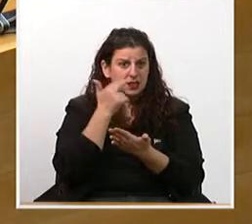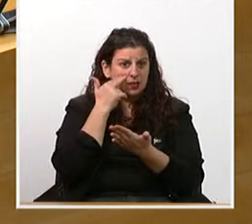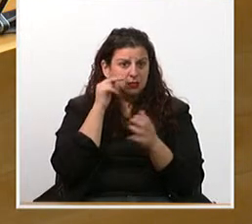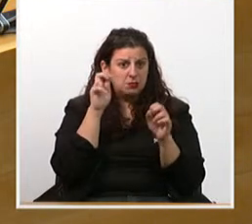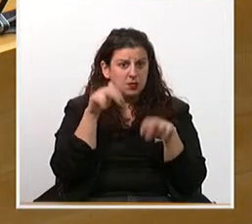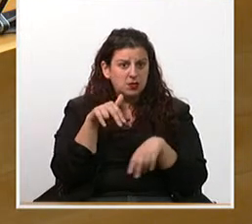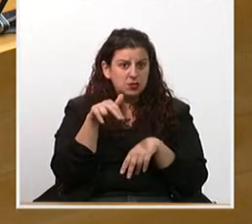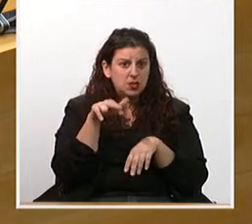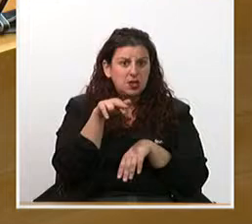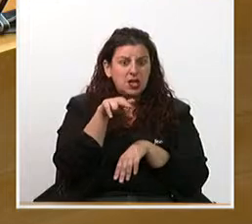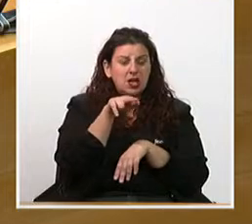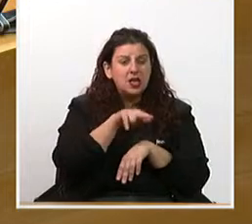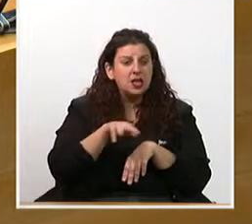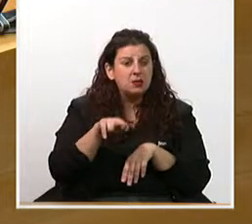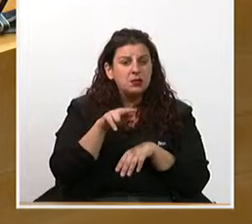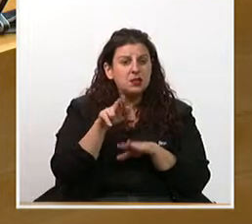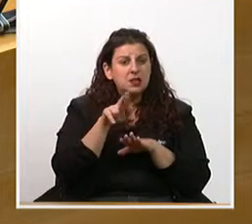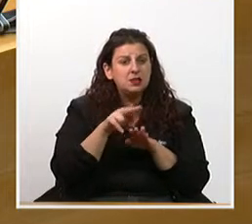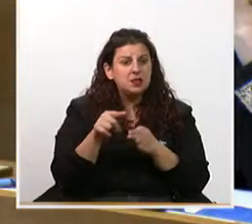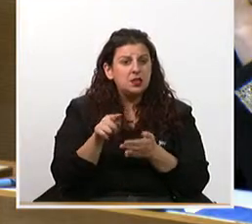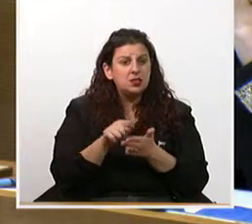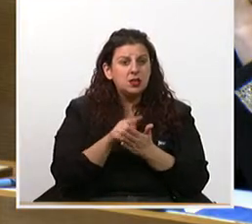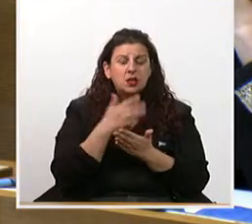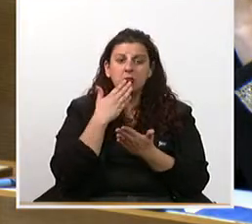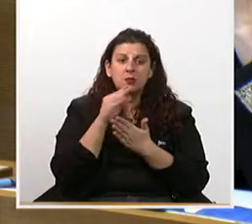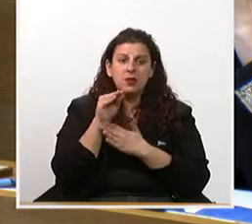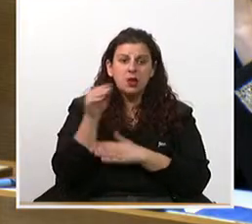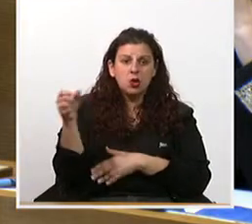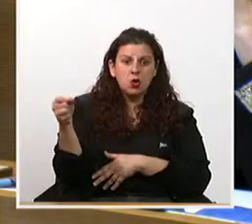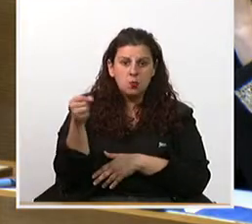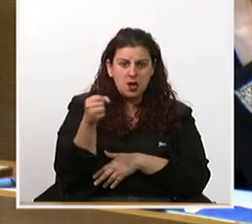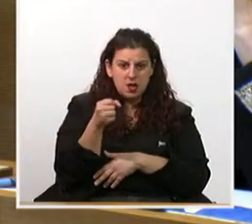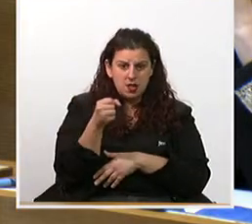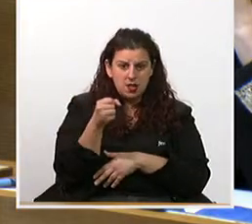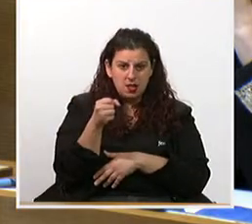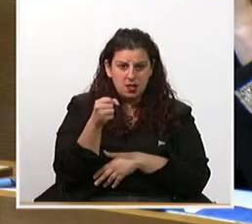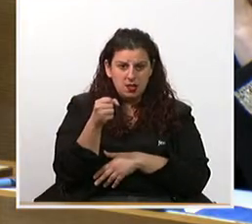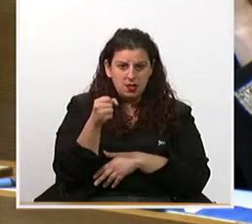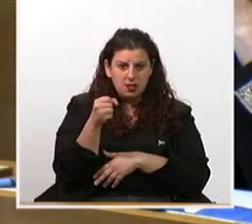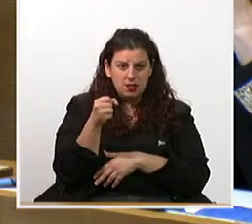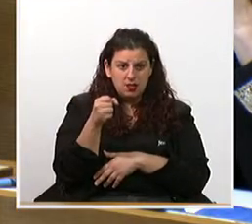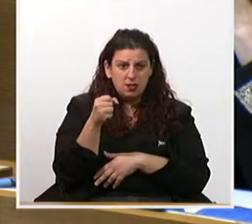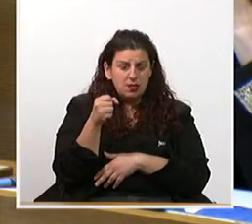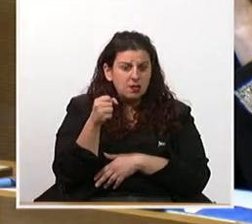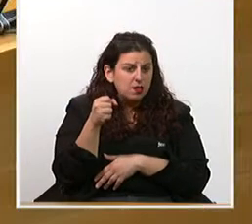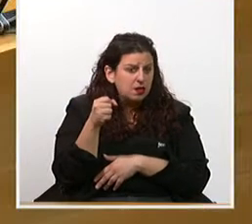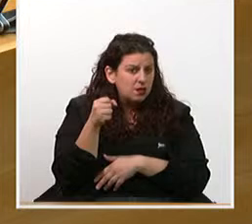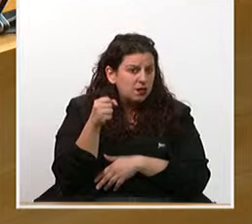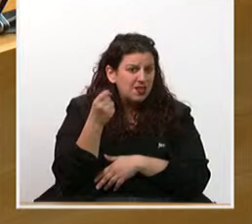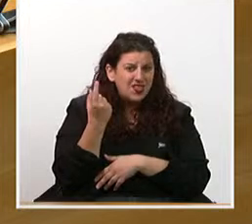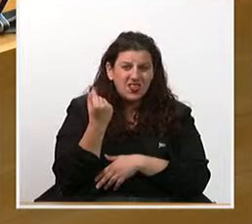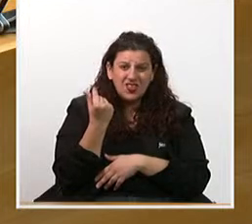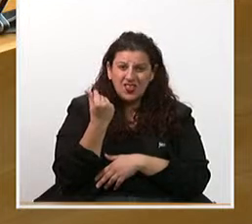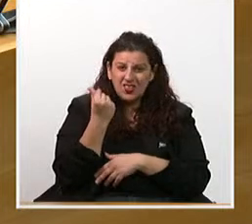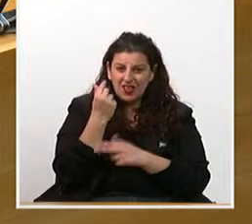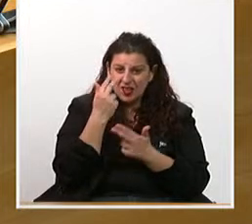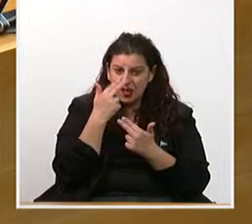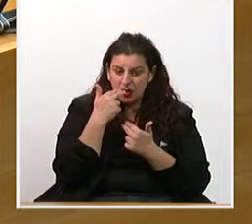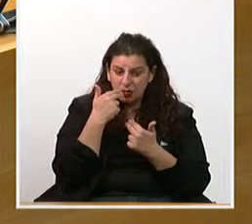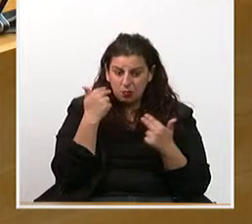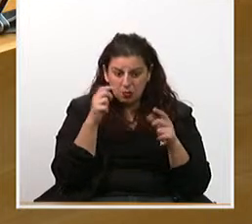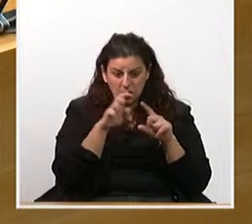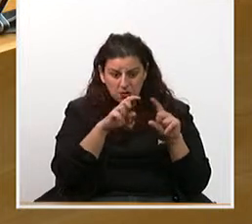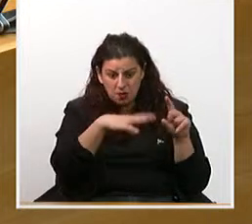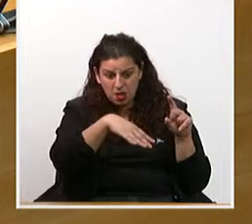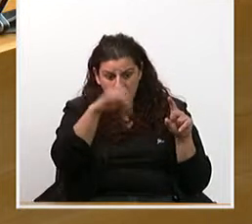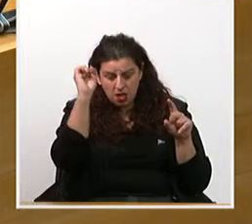repetí y lo volveré a repetir y pedir una comparecencia no se quedará ni un euro público valenciano ninguna de las empresas que en